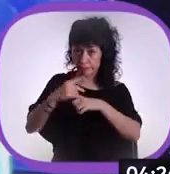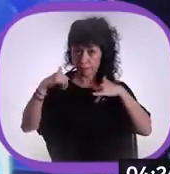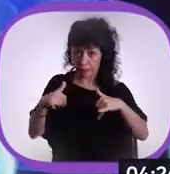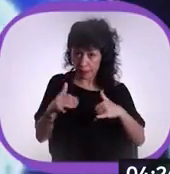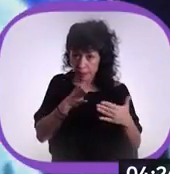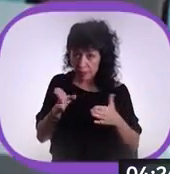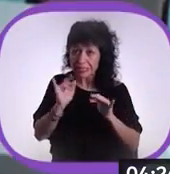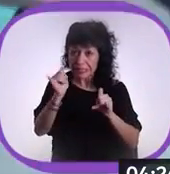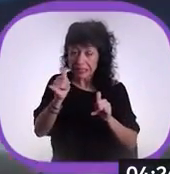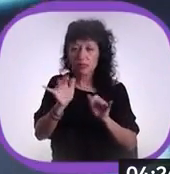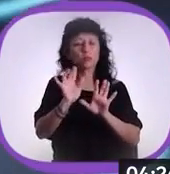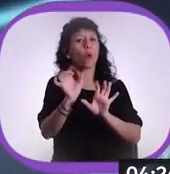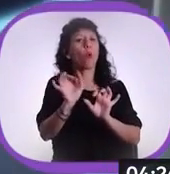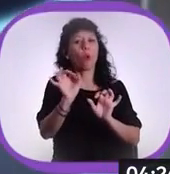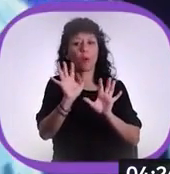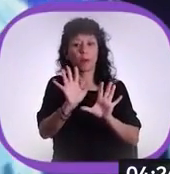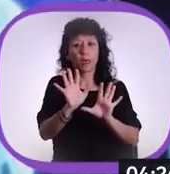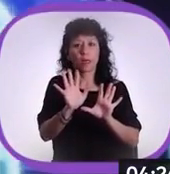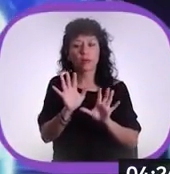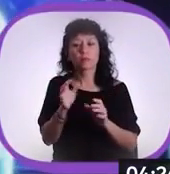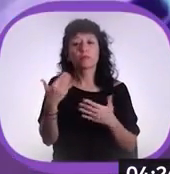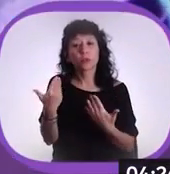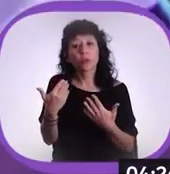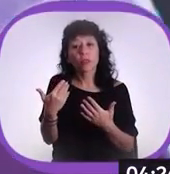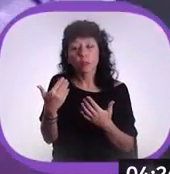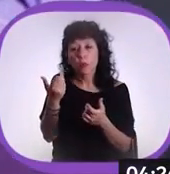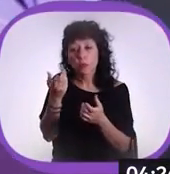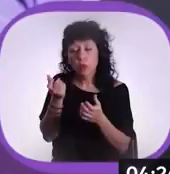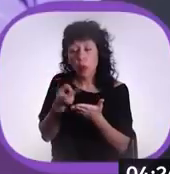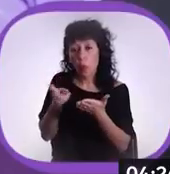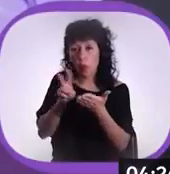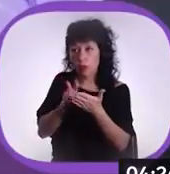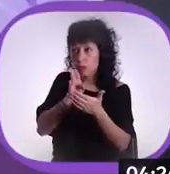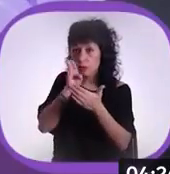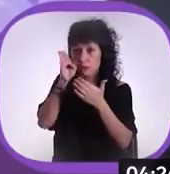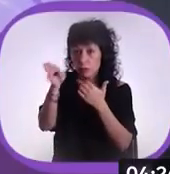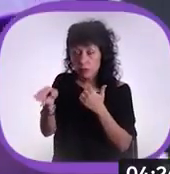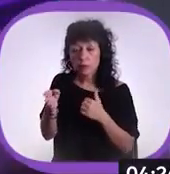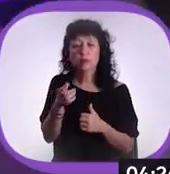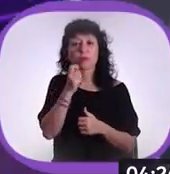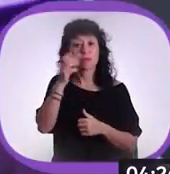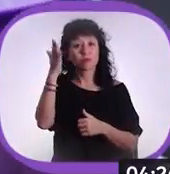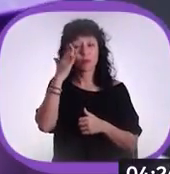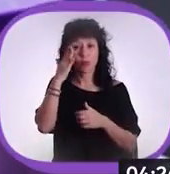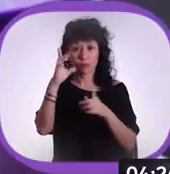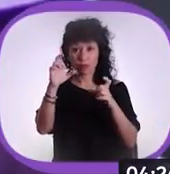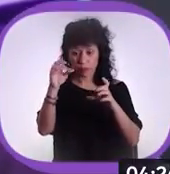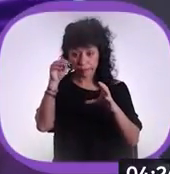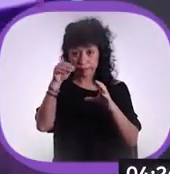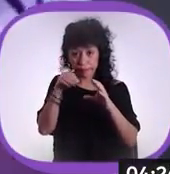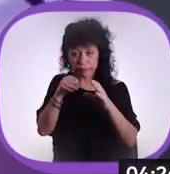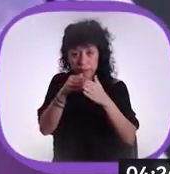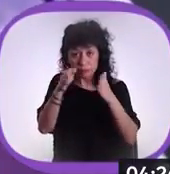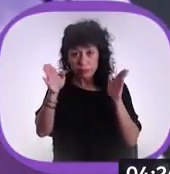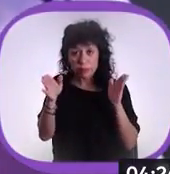sí. O solo podríamos reabrir Stanfordlandia. Si logro alimentar la memoria de Sage con más fotos, al fin podré entender mi fabuloso